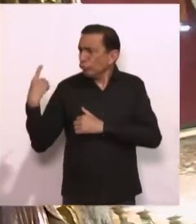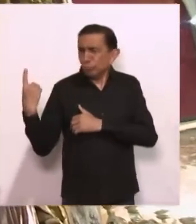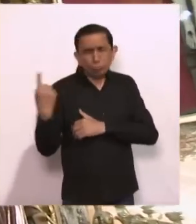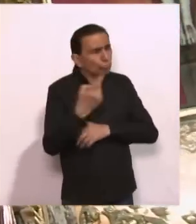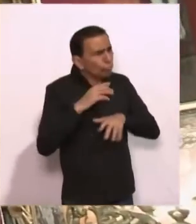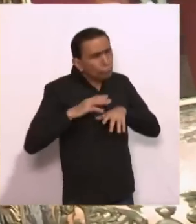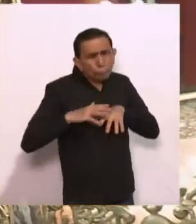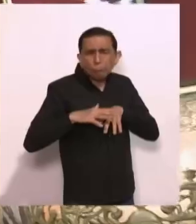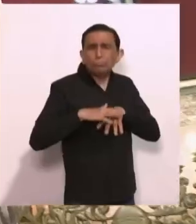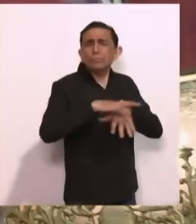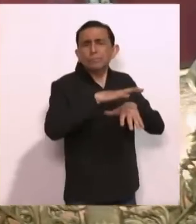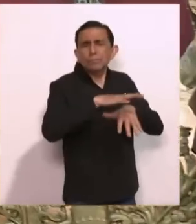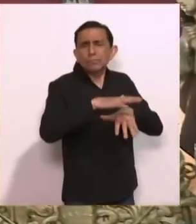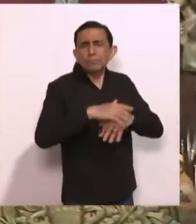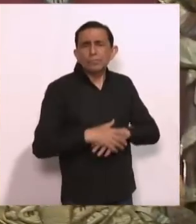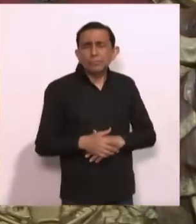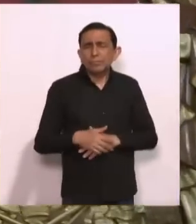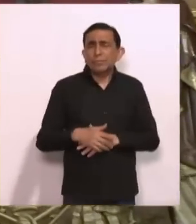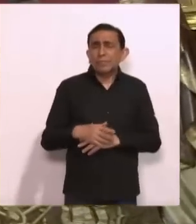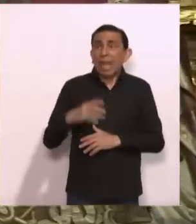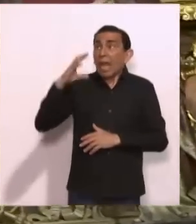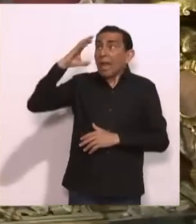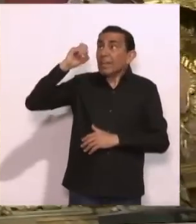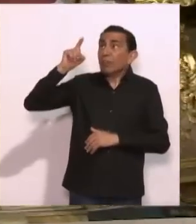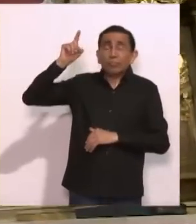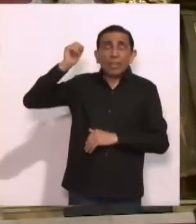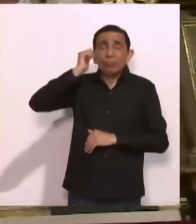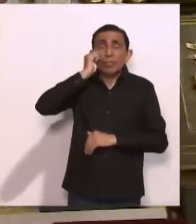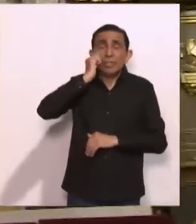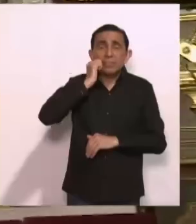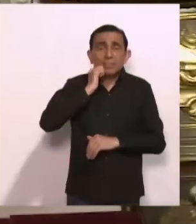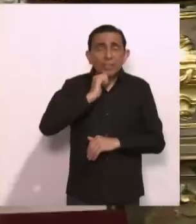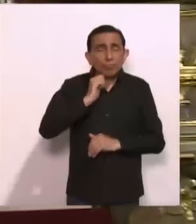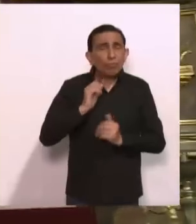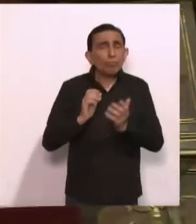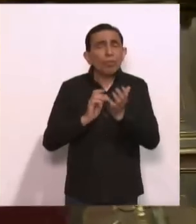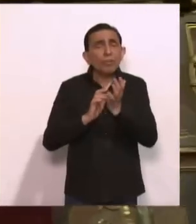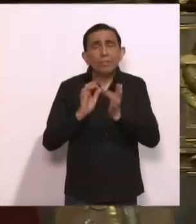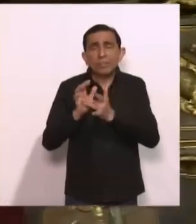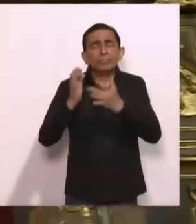amor. En memoria tuya, Cristo